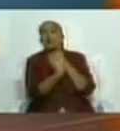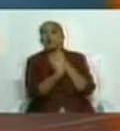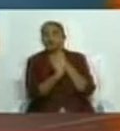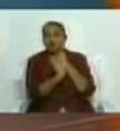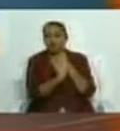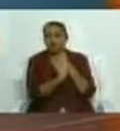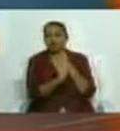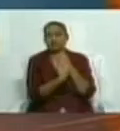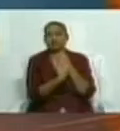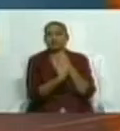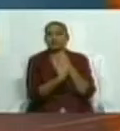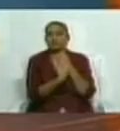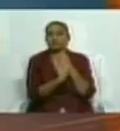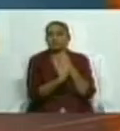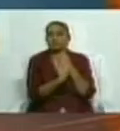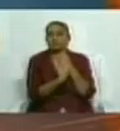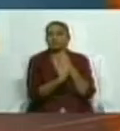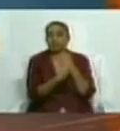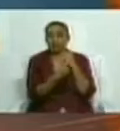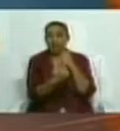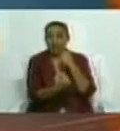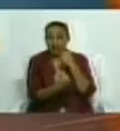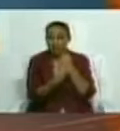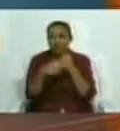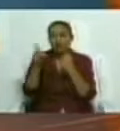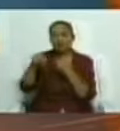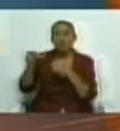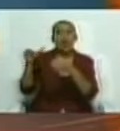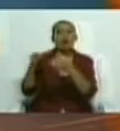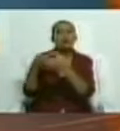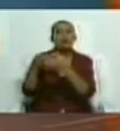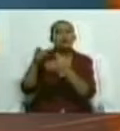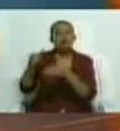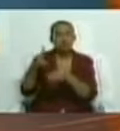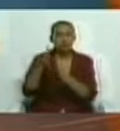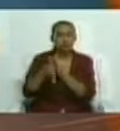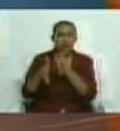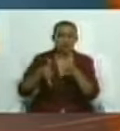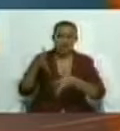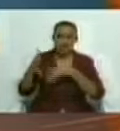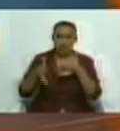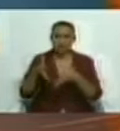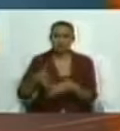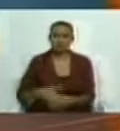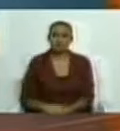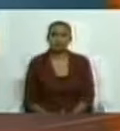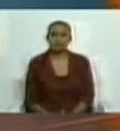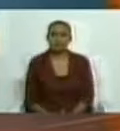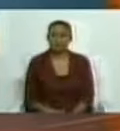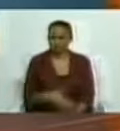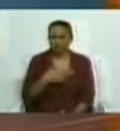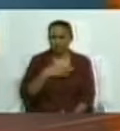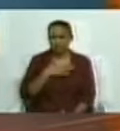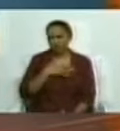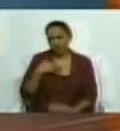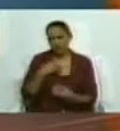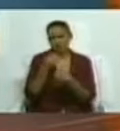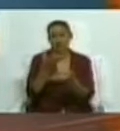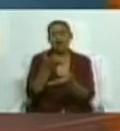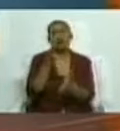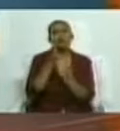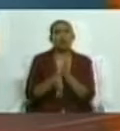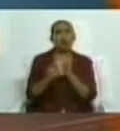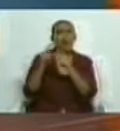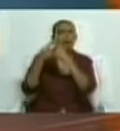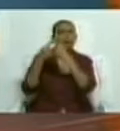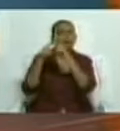que son todos ellos miembros de estos grupos estructurados de delincuencia organizada Ahora yo quiero dar alguna cifra de lo que sí ha hecho el estado